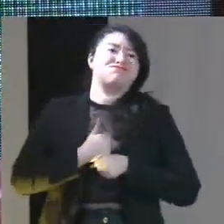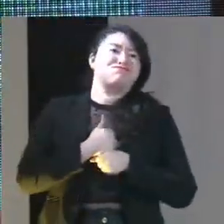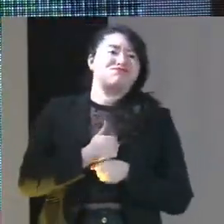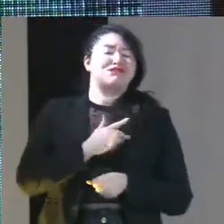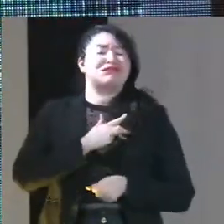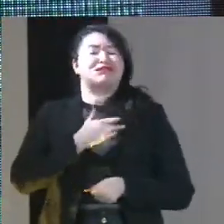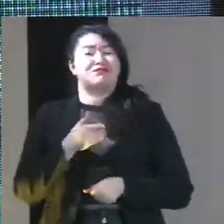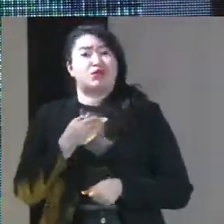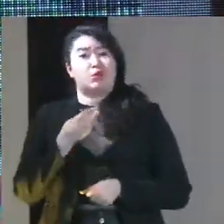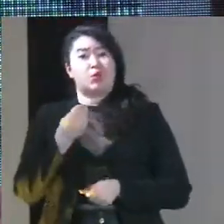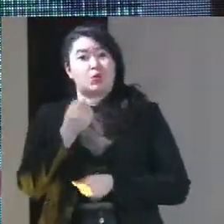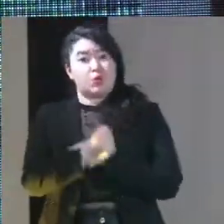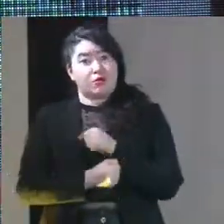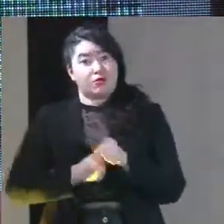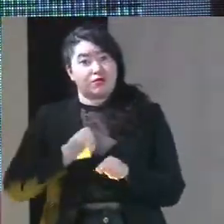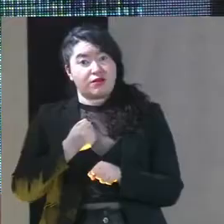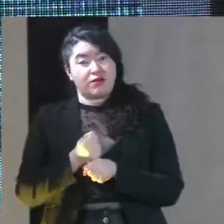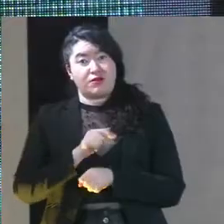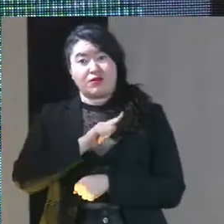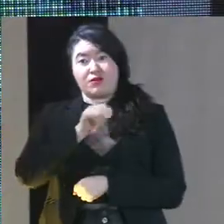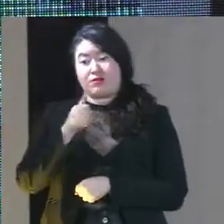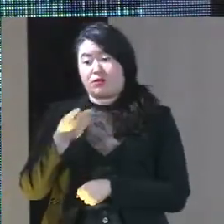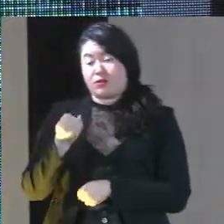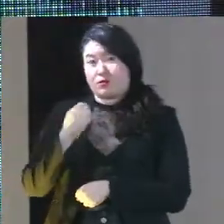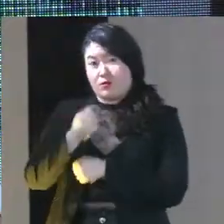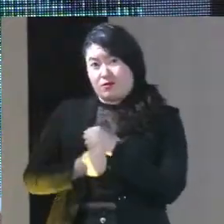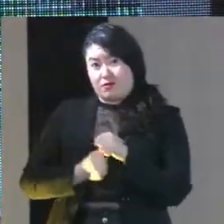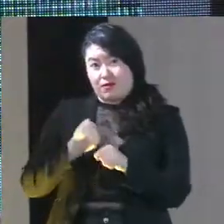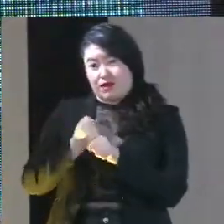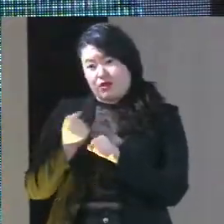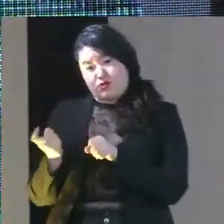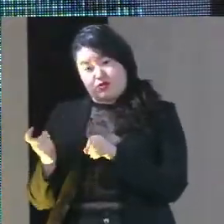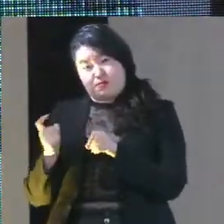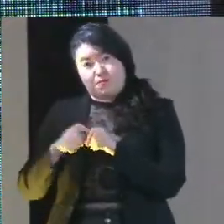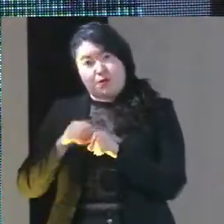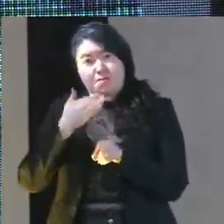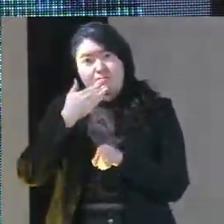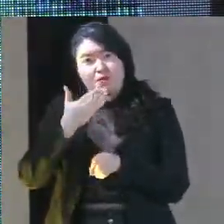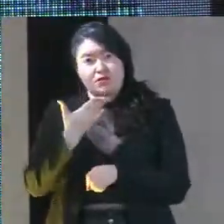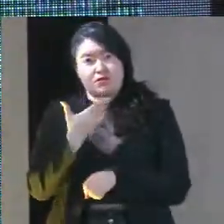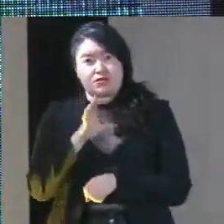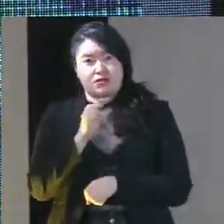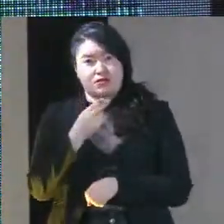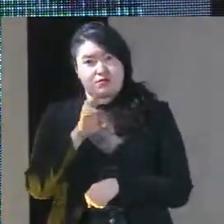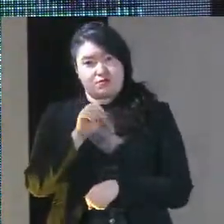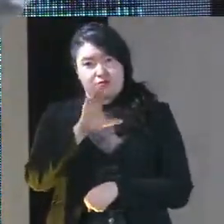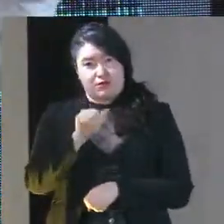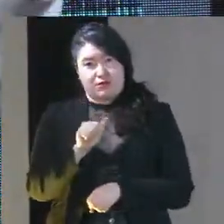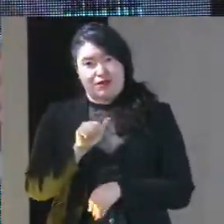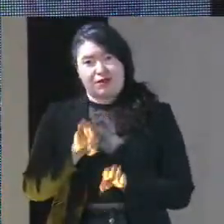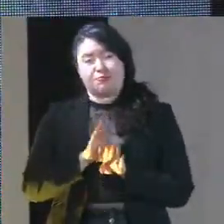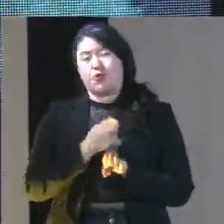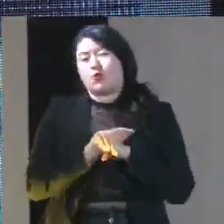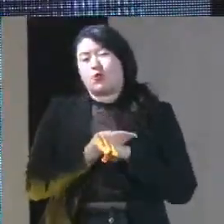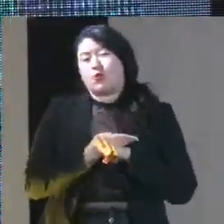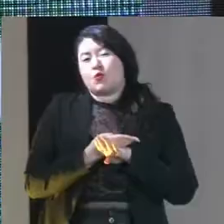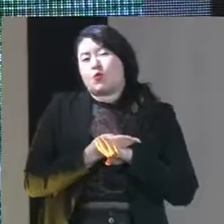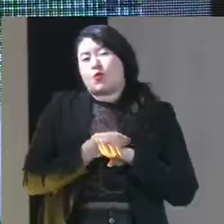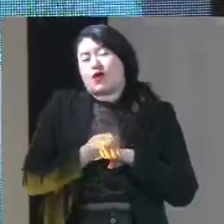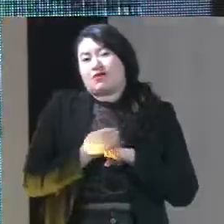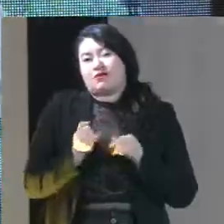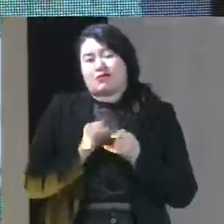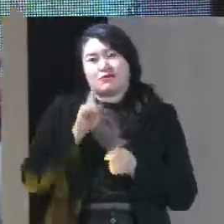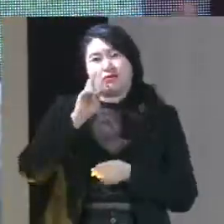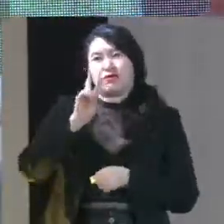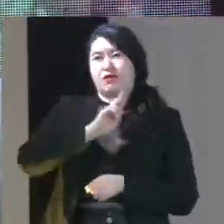9 años, y a los 9 años se volvió uno más de ellos, un chichimeca pálido que digo yo, y de pronto vio a los españoles como lo que eran, unos hijos de